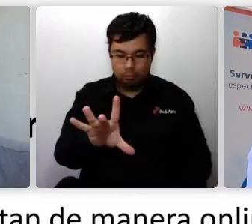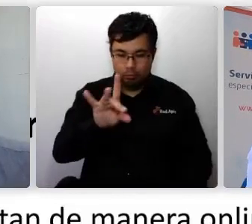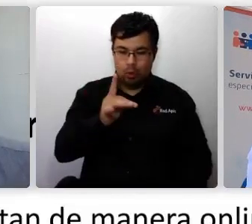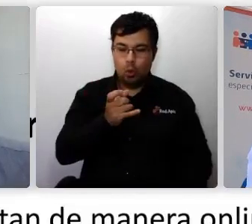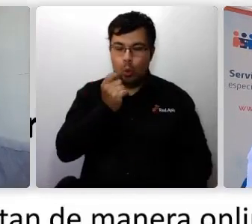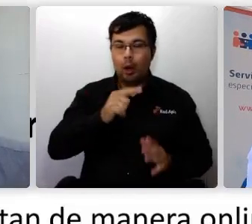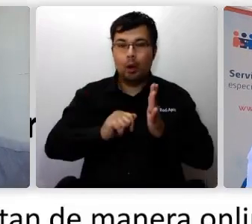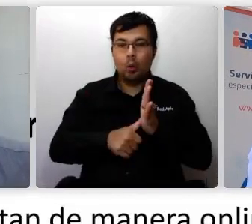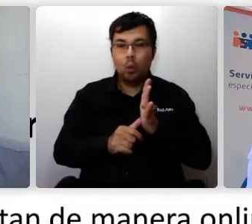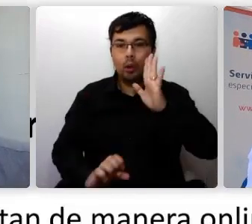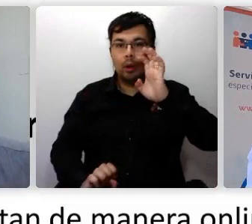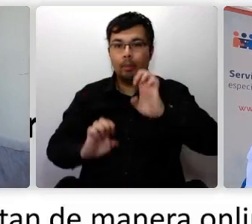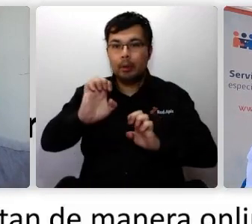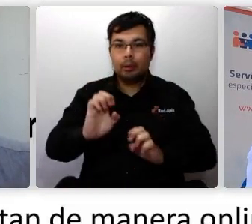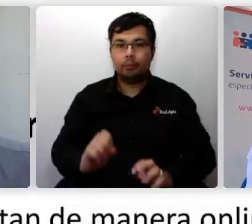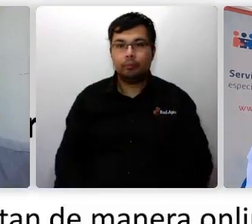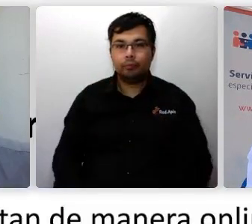empresa.